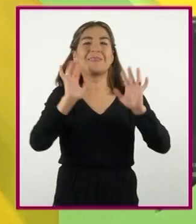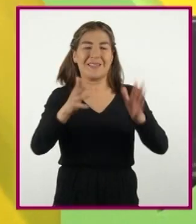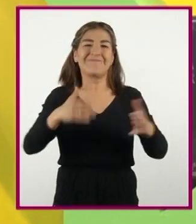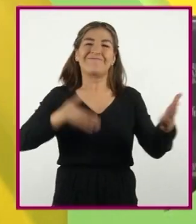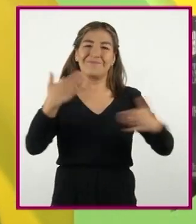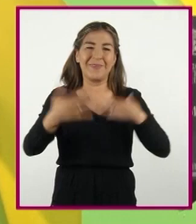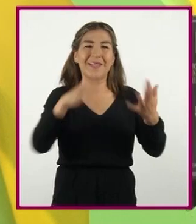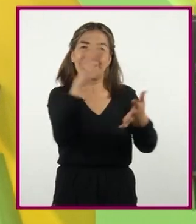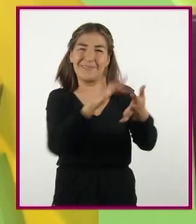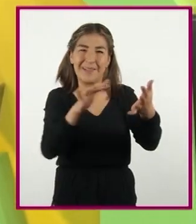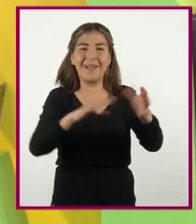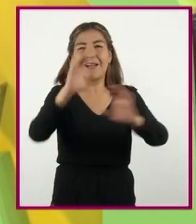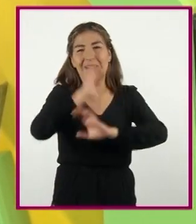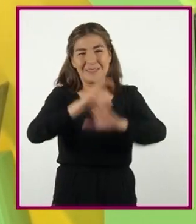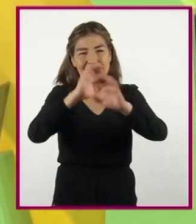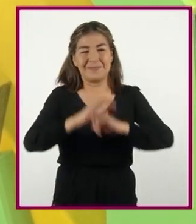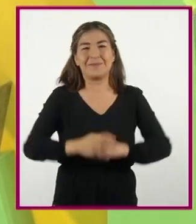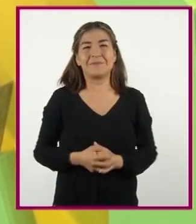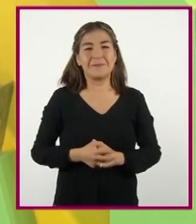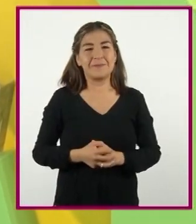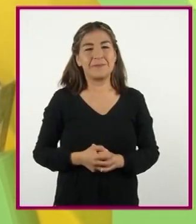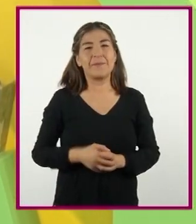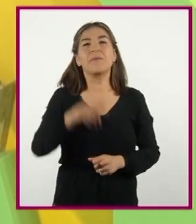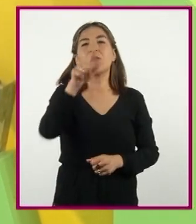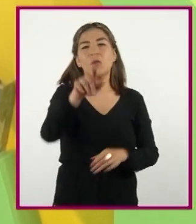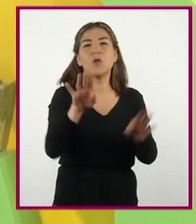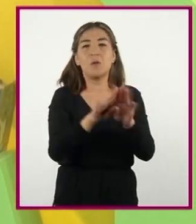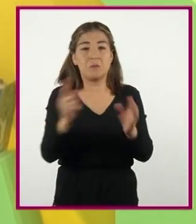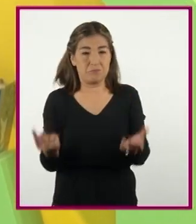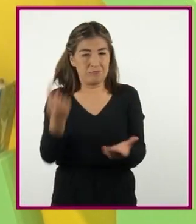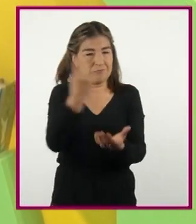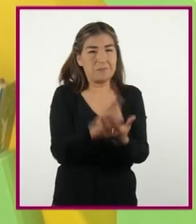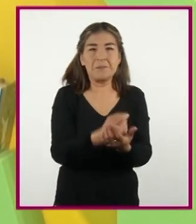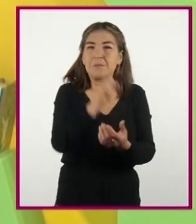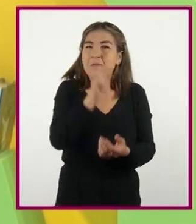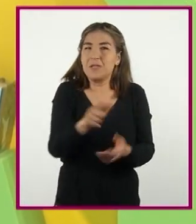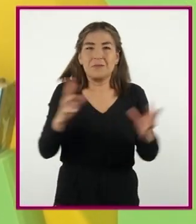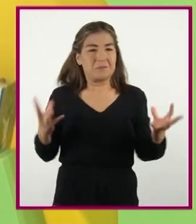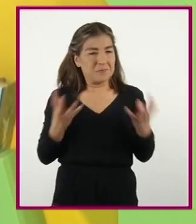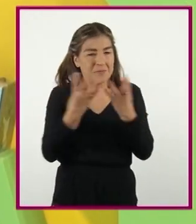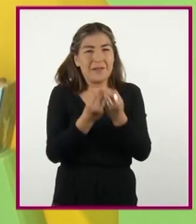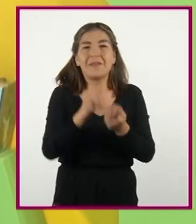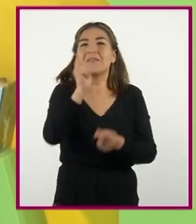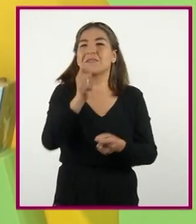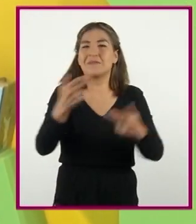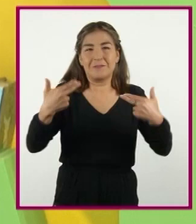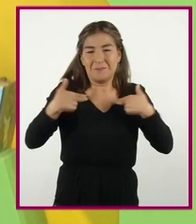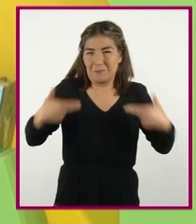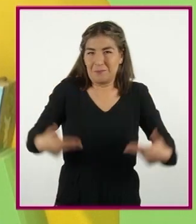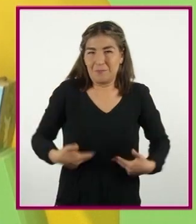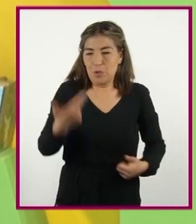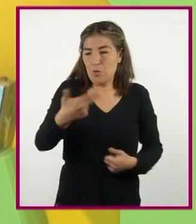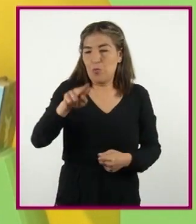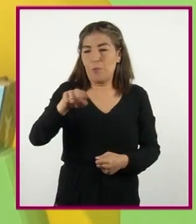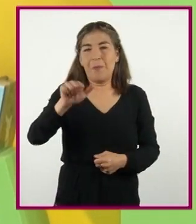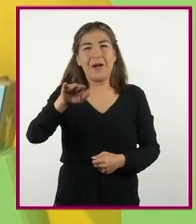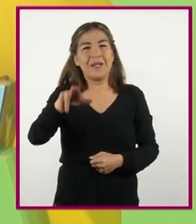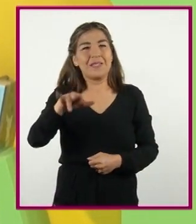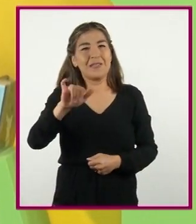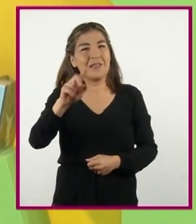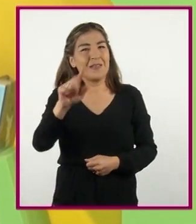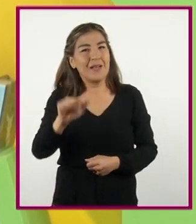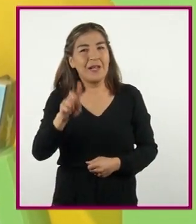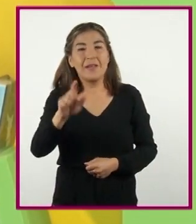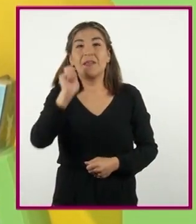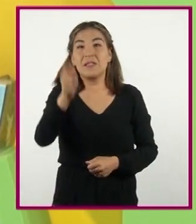disfruten. Pertenecen a una especie sin igual, la humanidad. Ser más dignamente